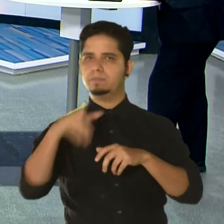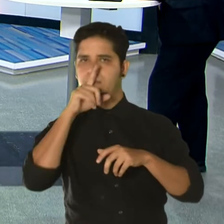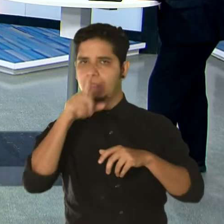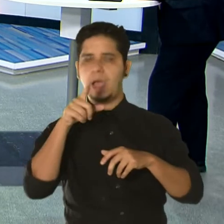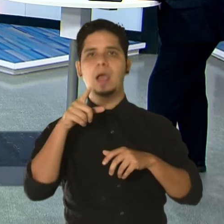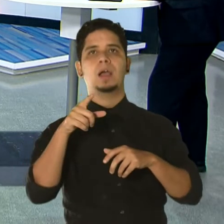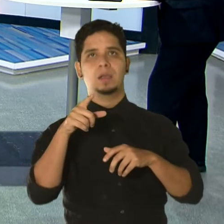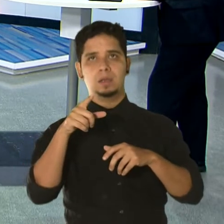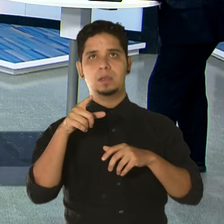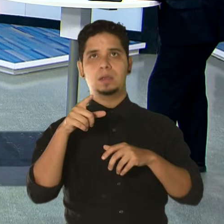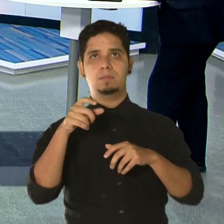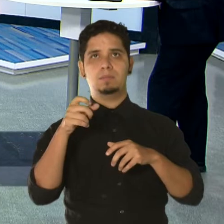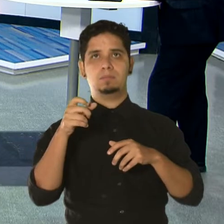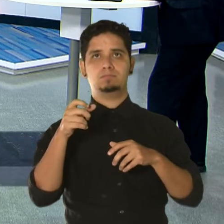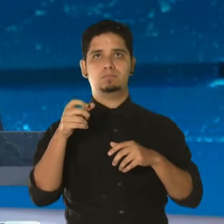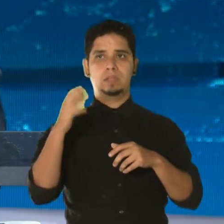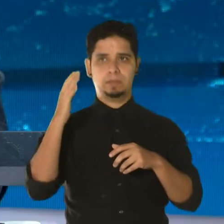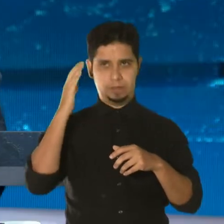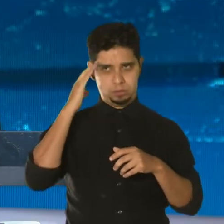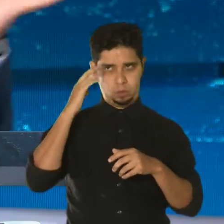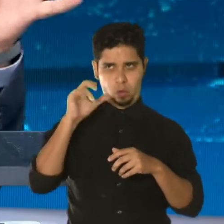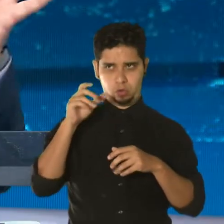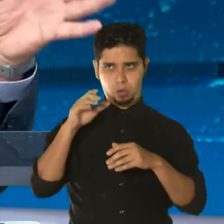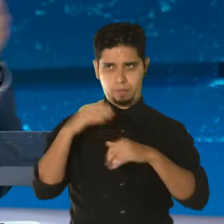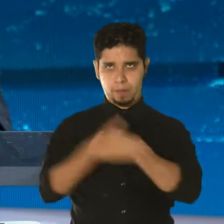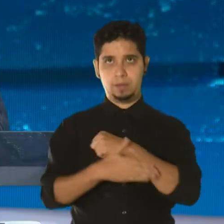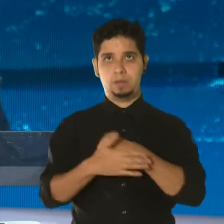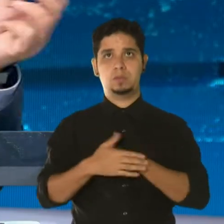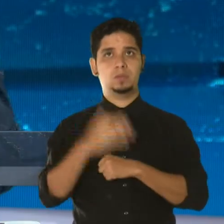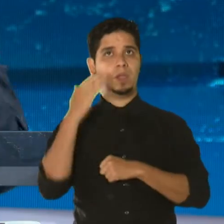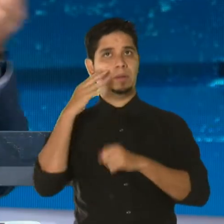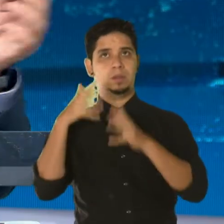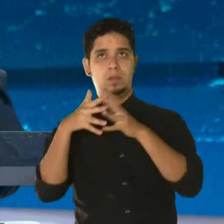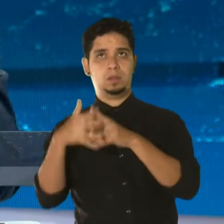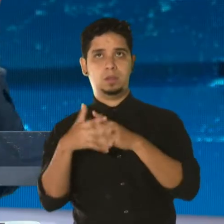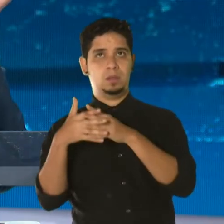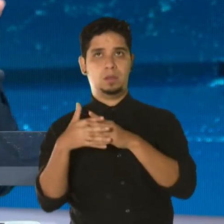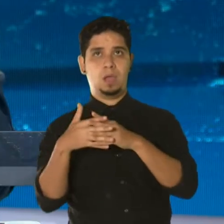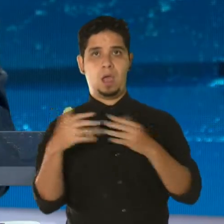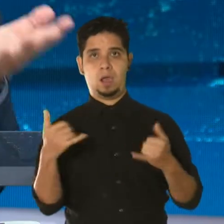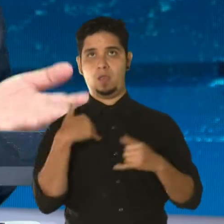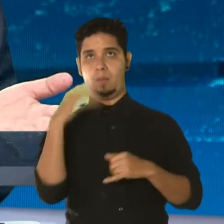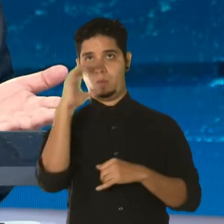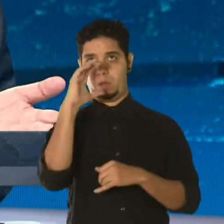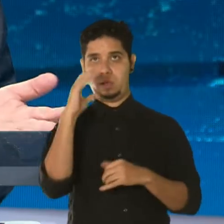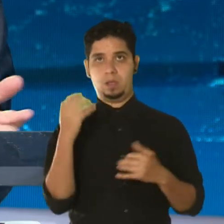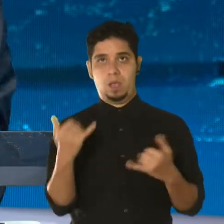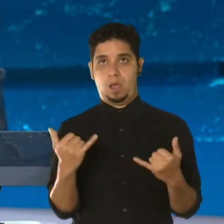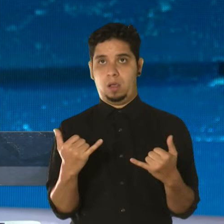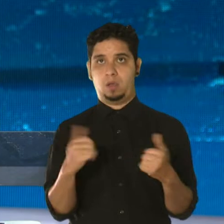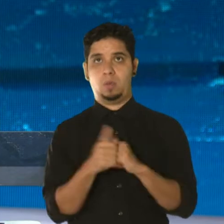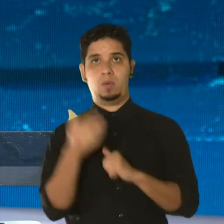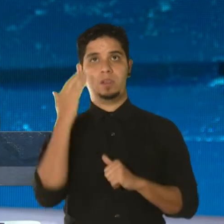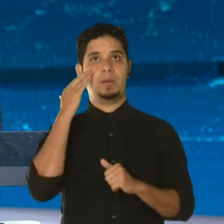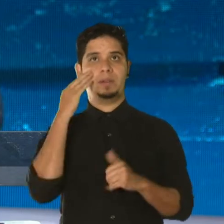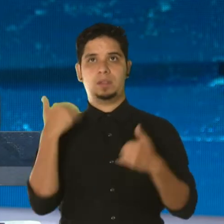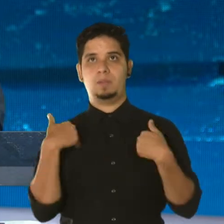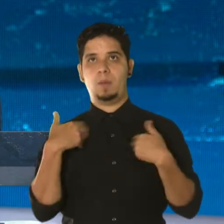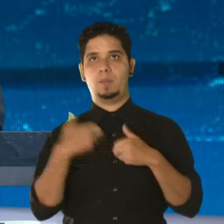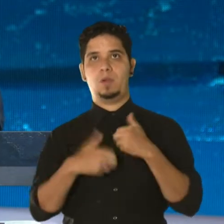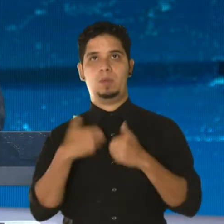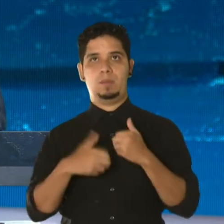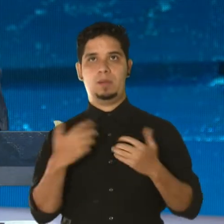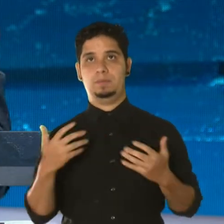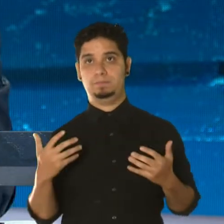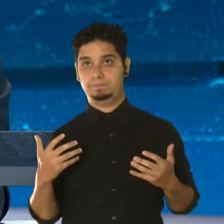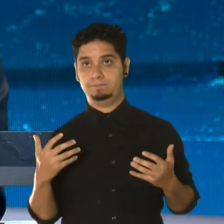realmente en otros países también. De hecho, sabe que en Estados Unidos, pues nos buscan. Ahora, Sí. ahora, como saben que tenemos problemas, están